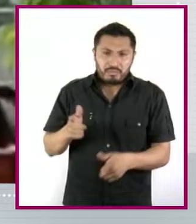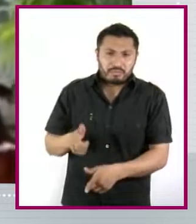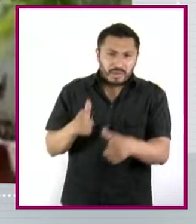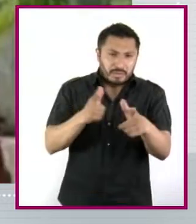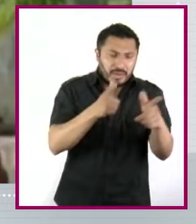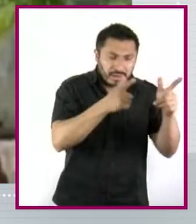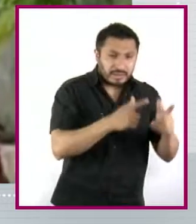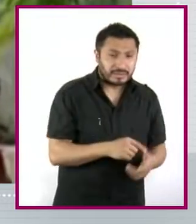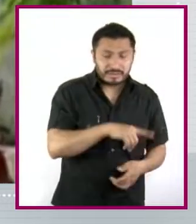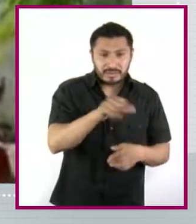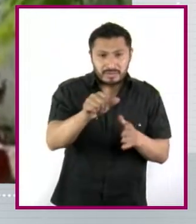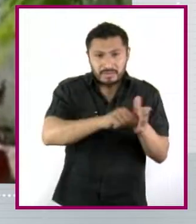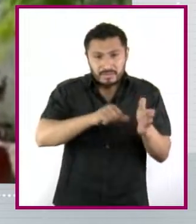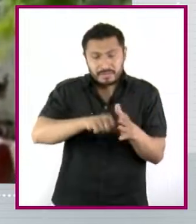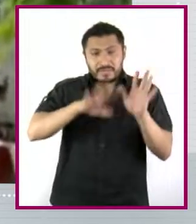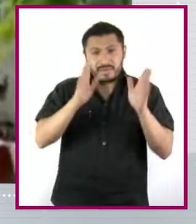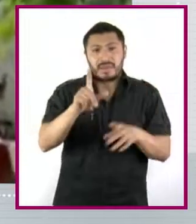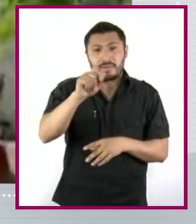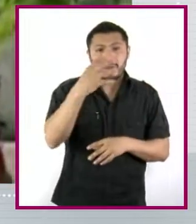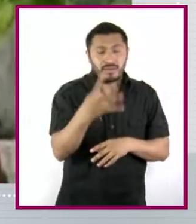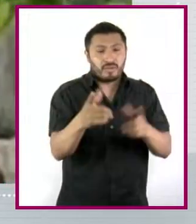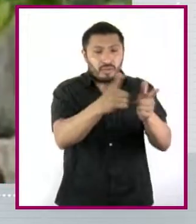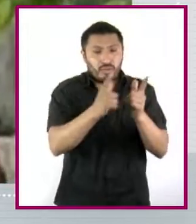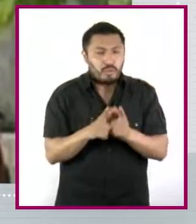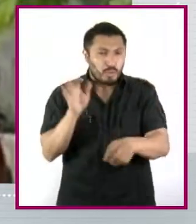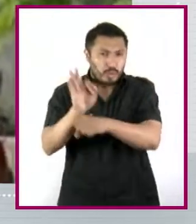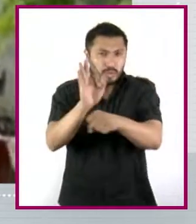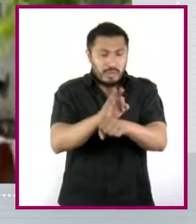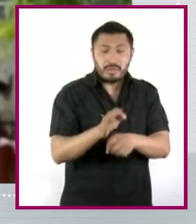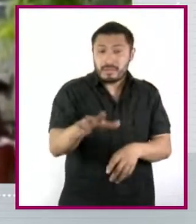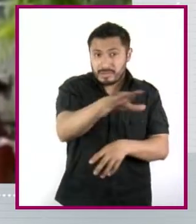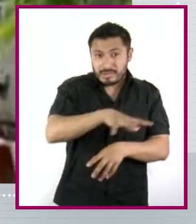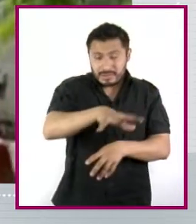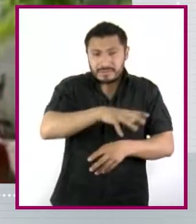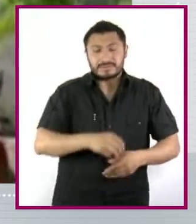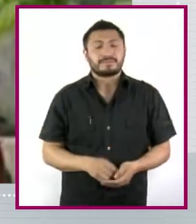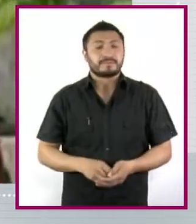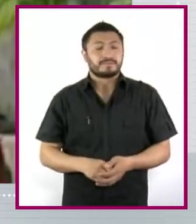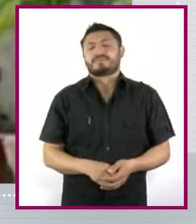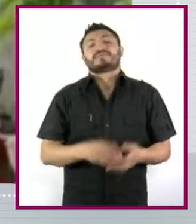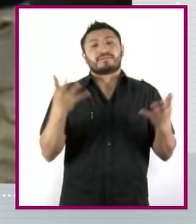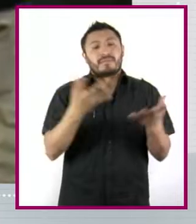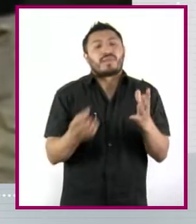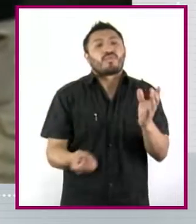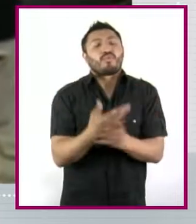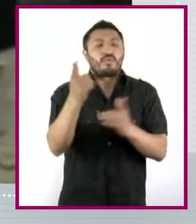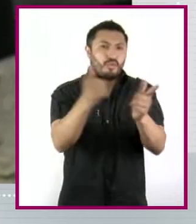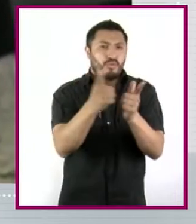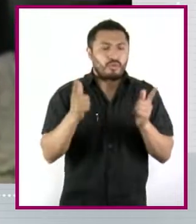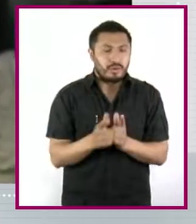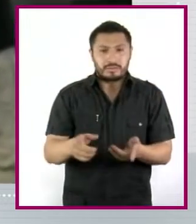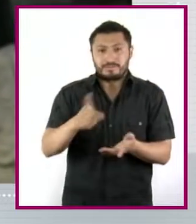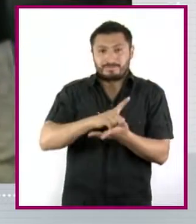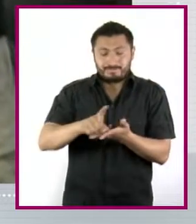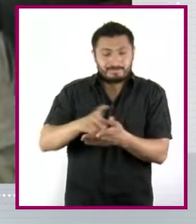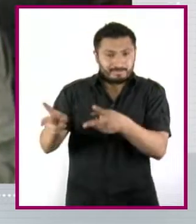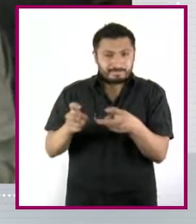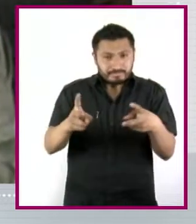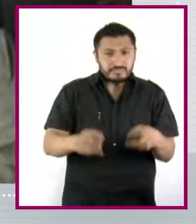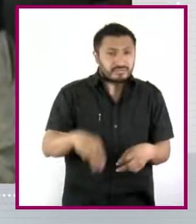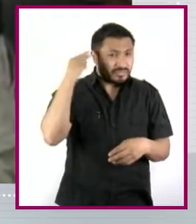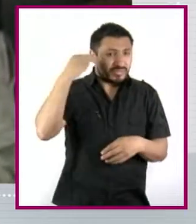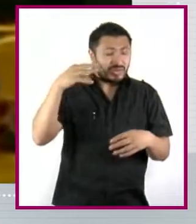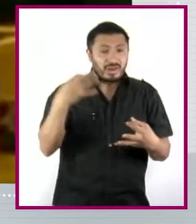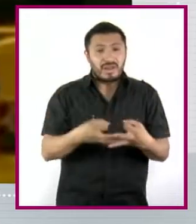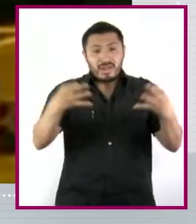unos meses, ya eran 24 grupos de autodefensas en la región. Ante la creación de nuevos grupos criminales, Michoacán se convirtió en